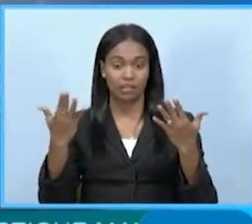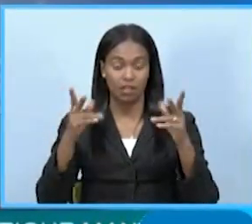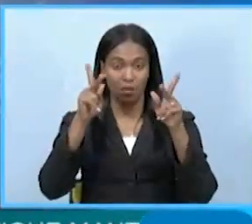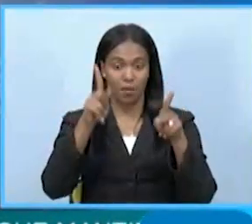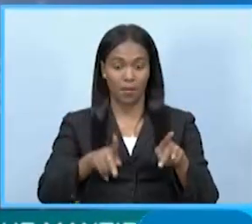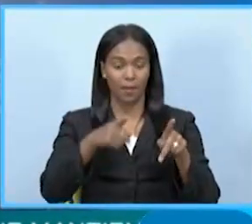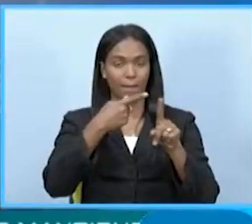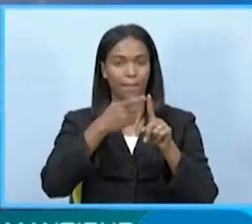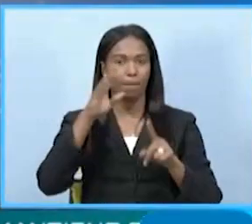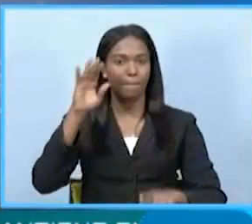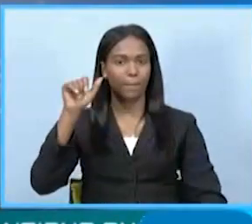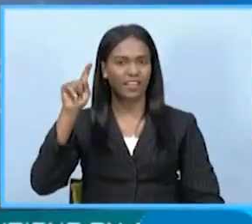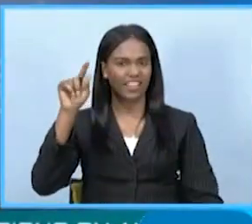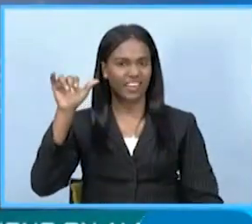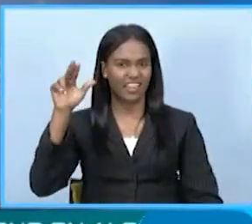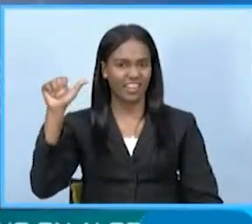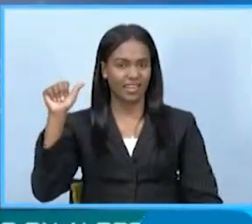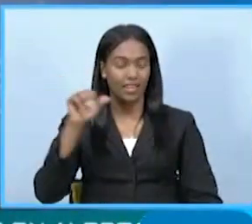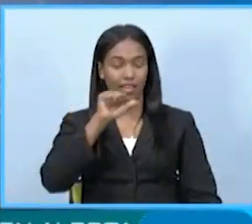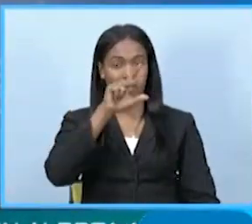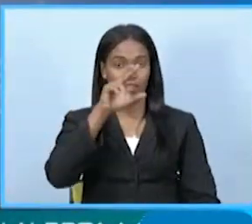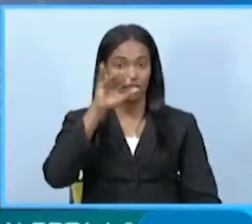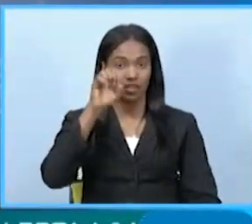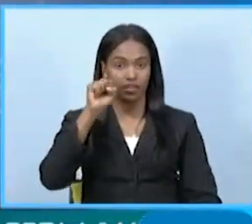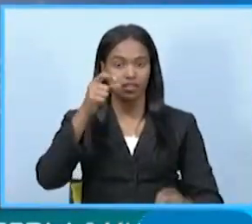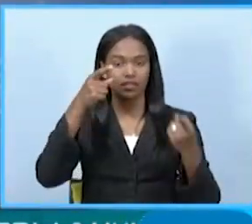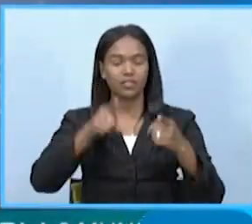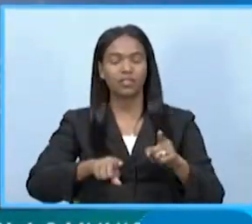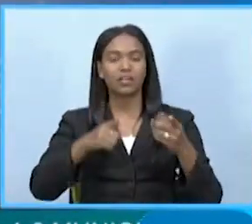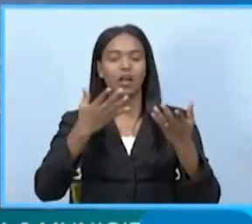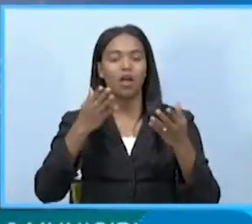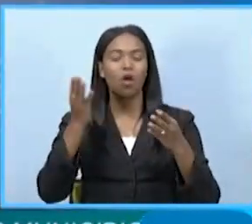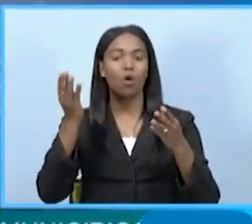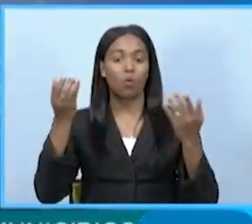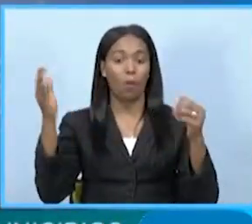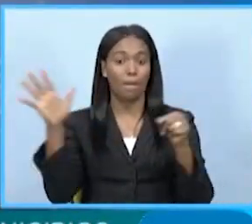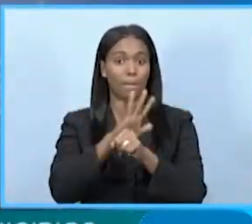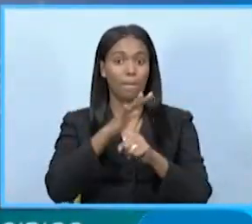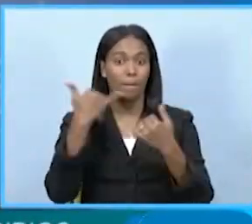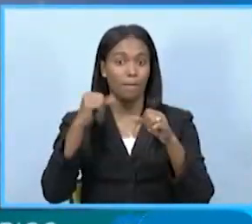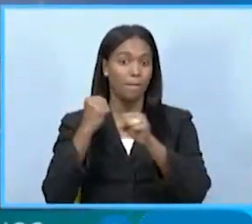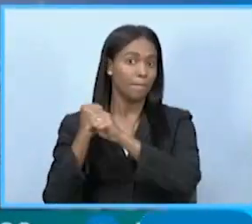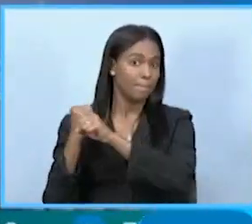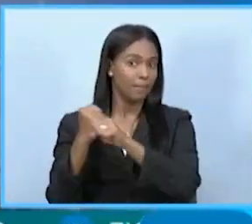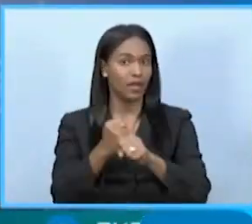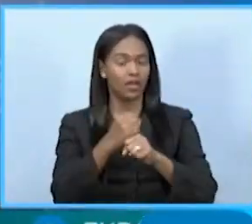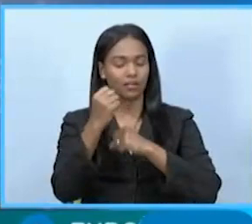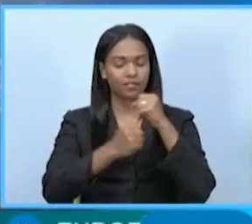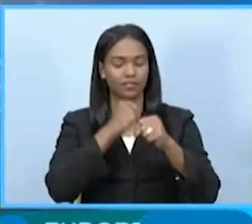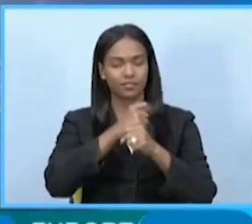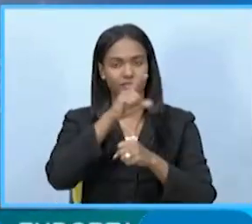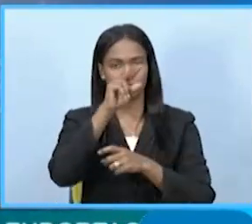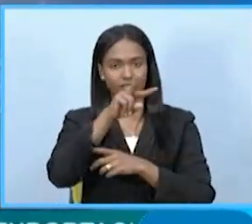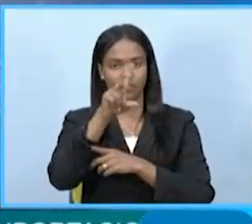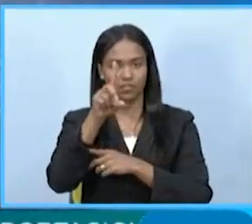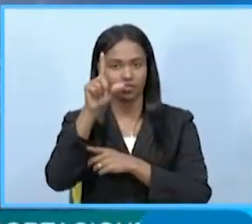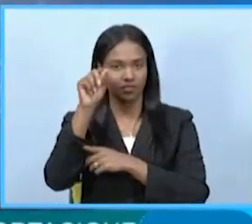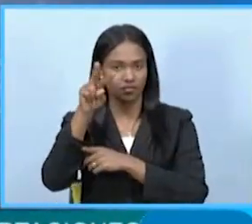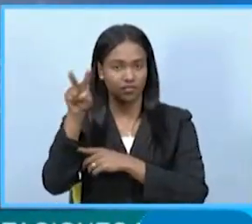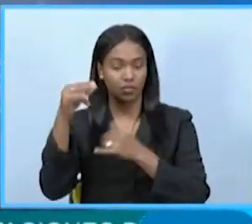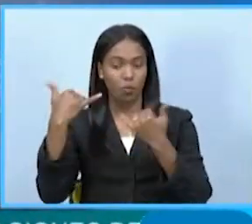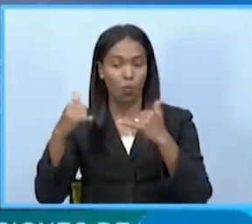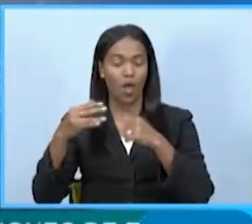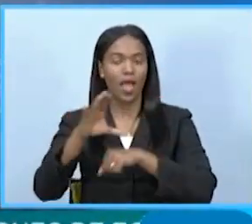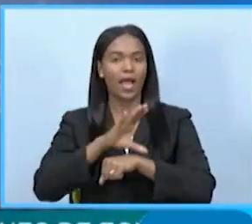artista británico Andy Brown realiza un retrato de la temporada completa de béisbol invernal 2021-2022 y la Serie del